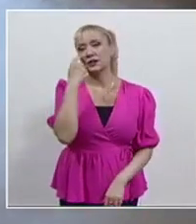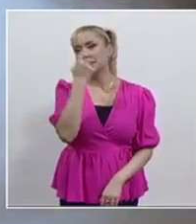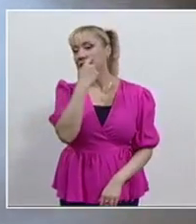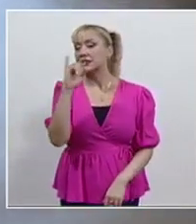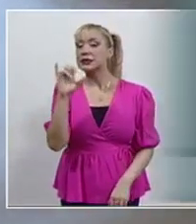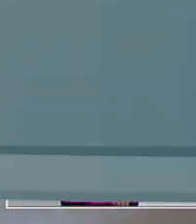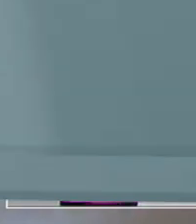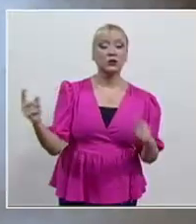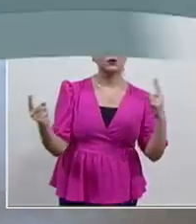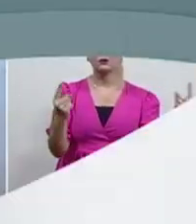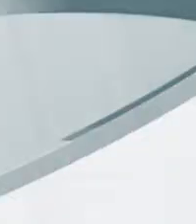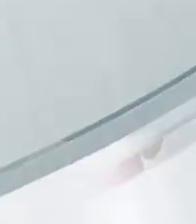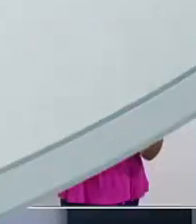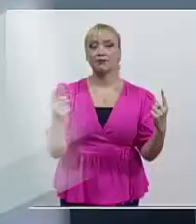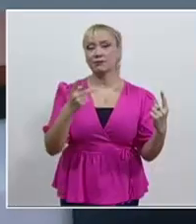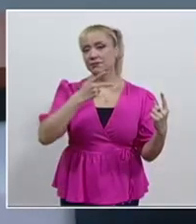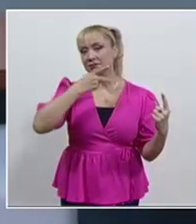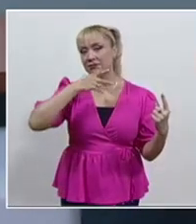partes.